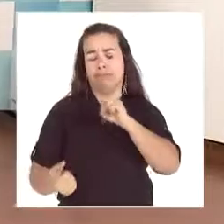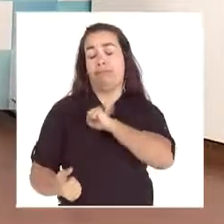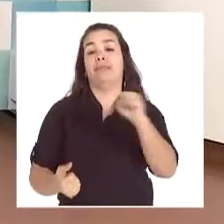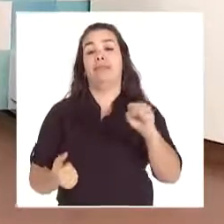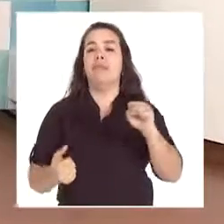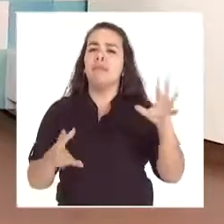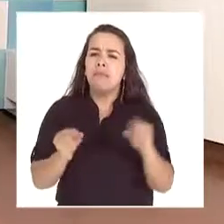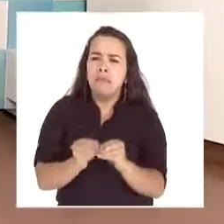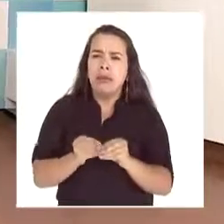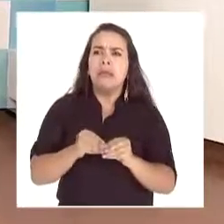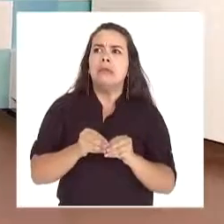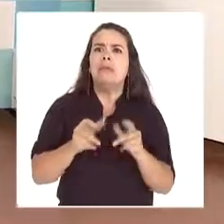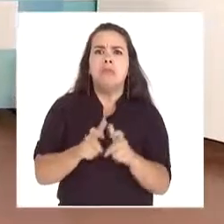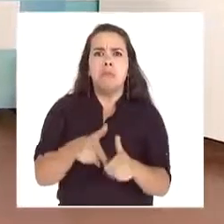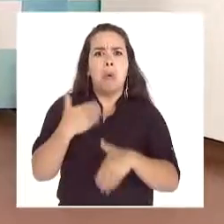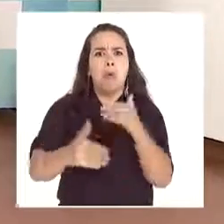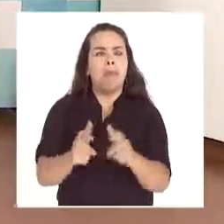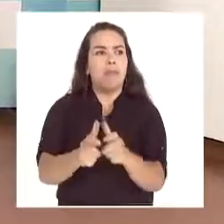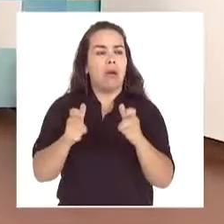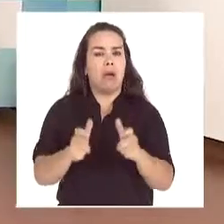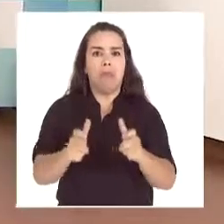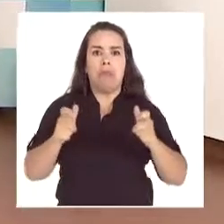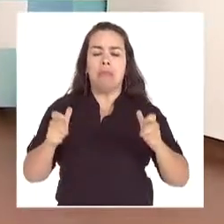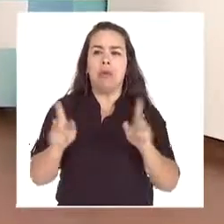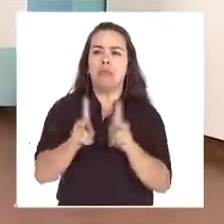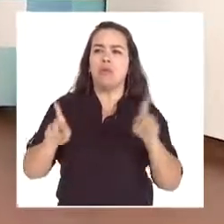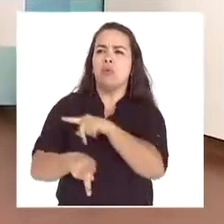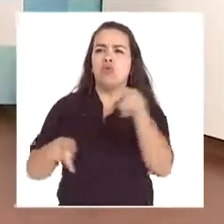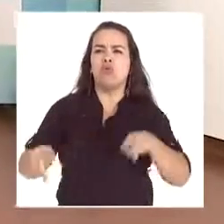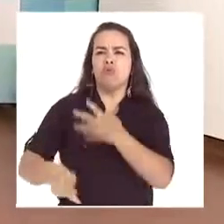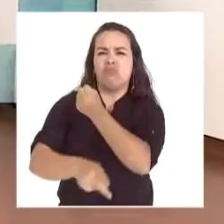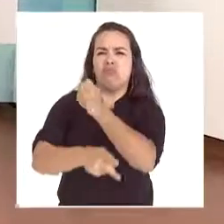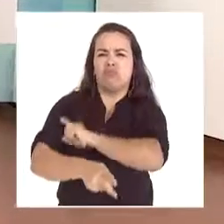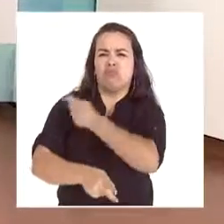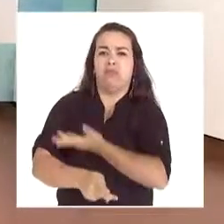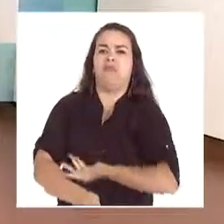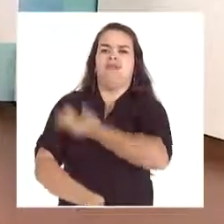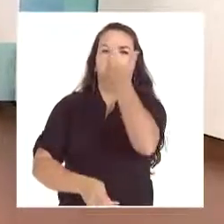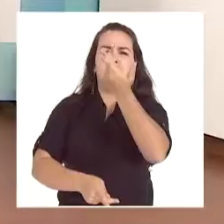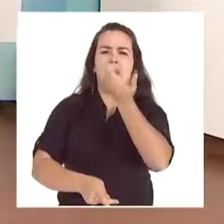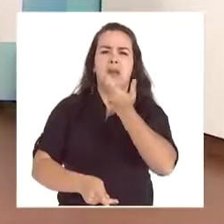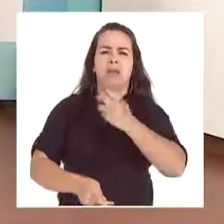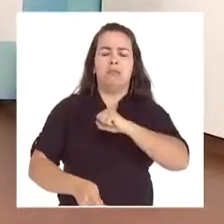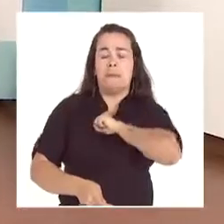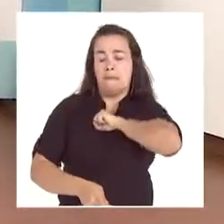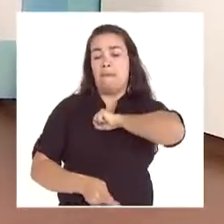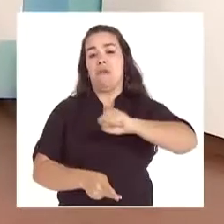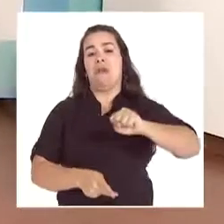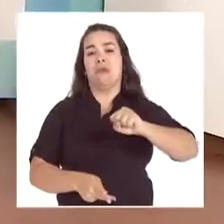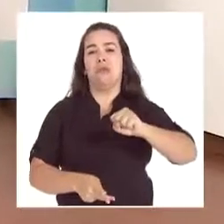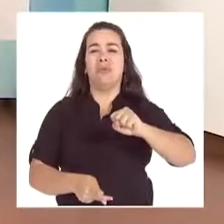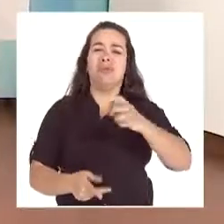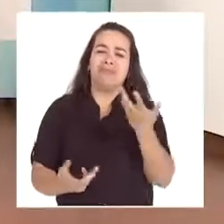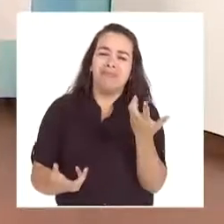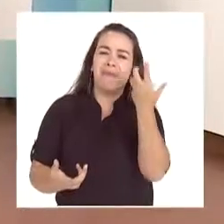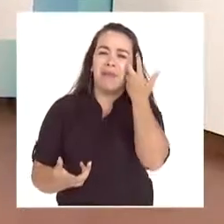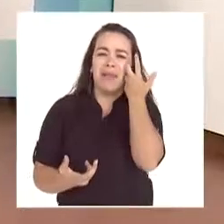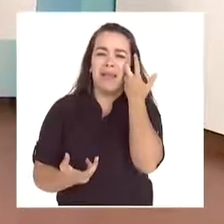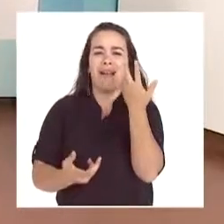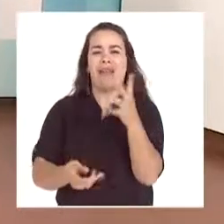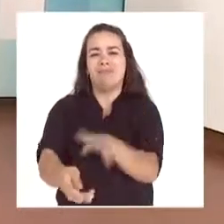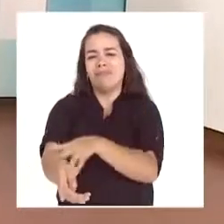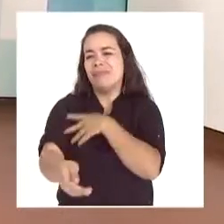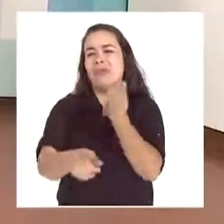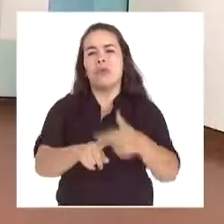vez encontramos personas con problemas de hipertensión, de infartos, de enfermedad vascular. Y yo quiero que